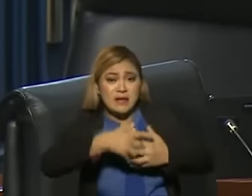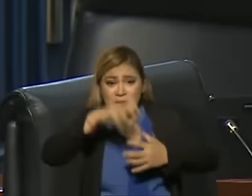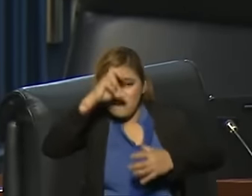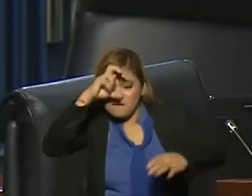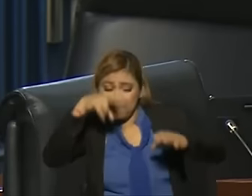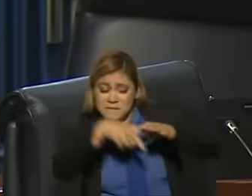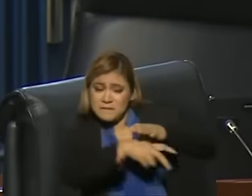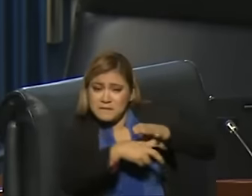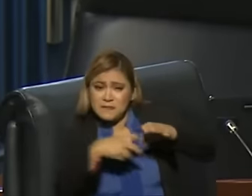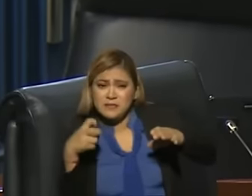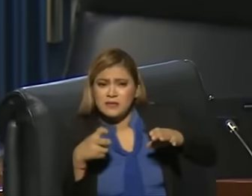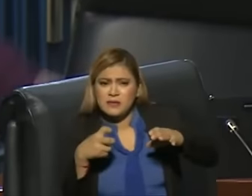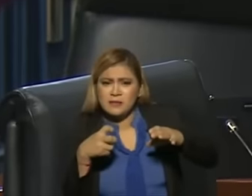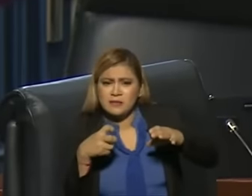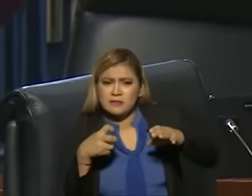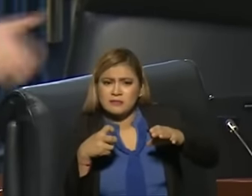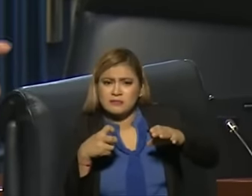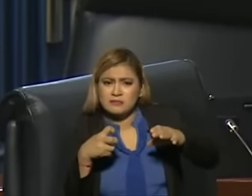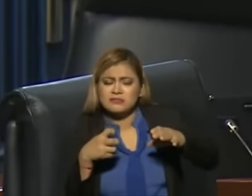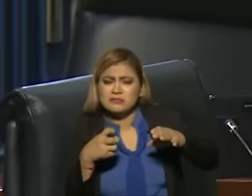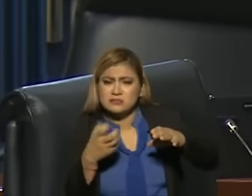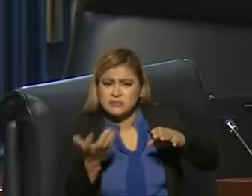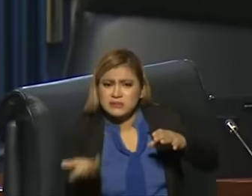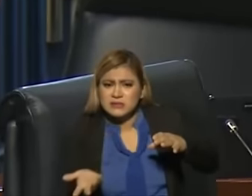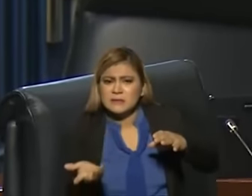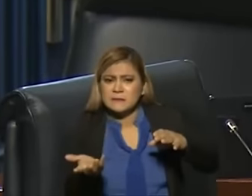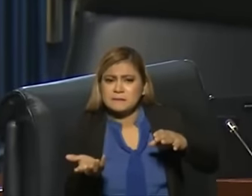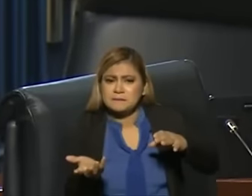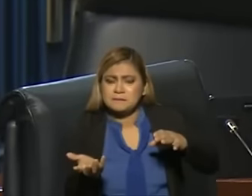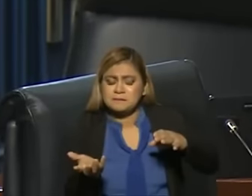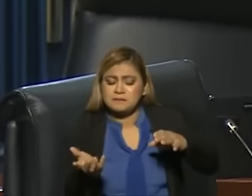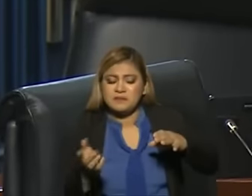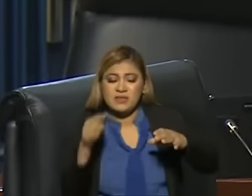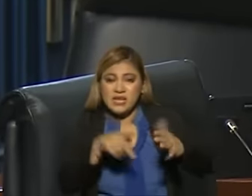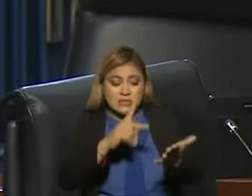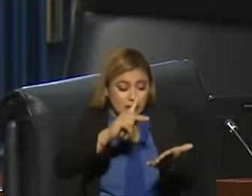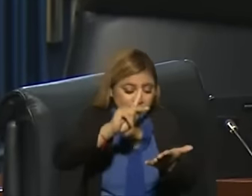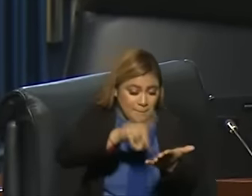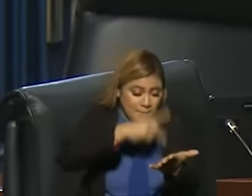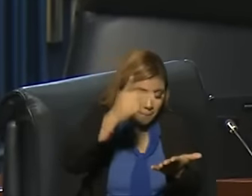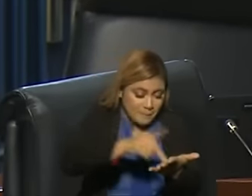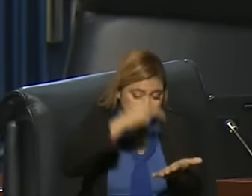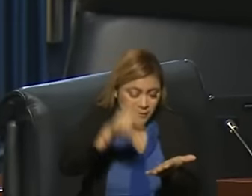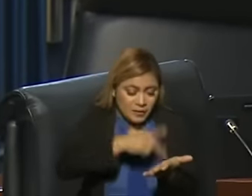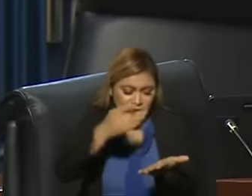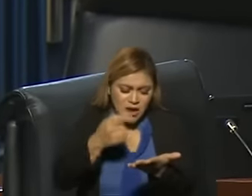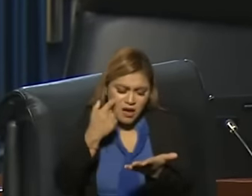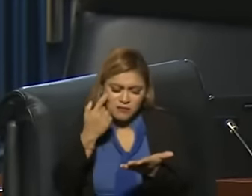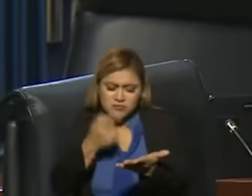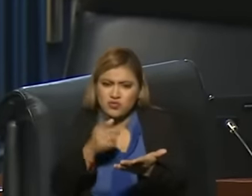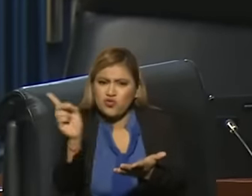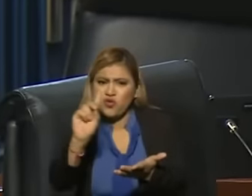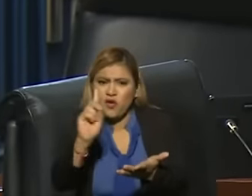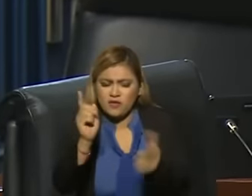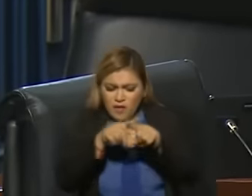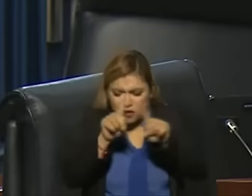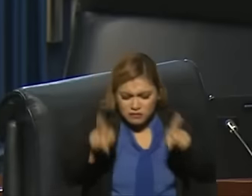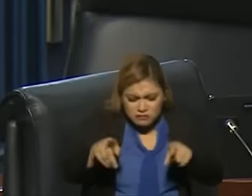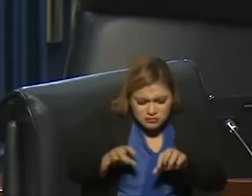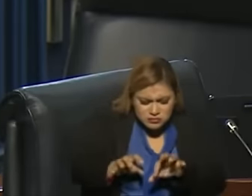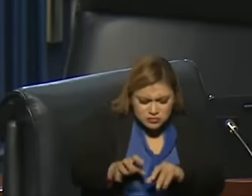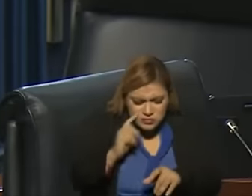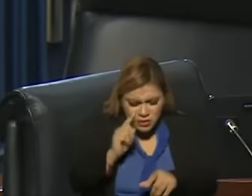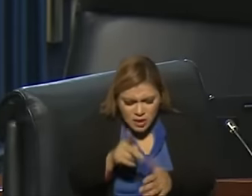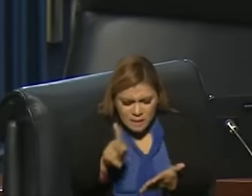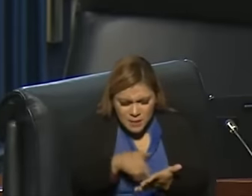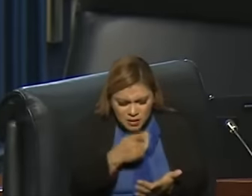dijeron. Y eso está en las páginas y plataformas digitales.